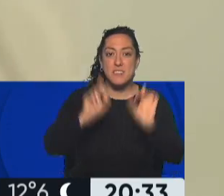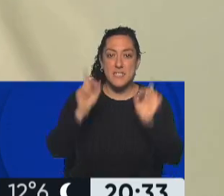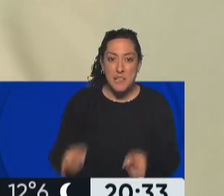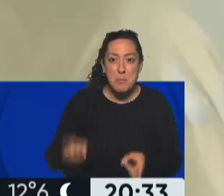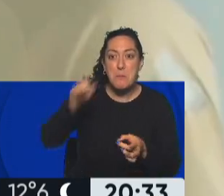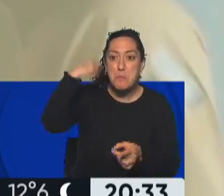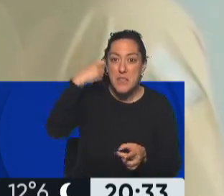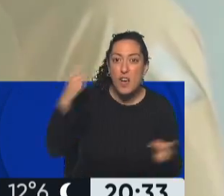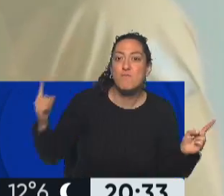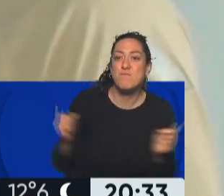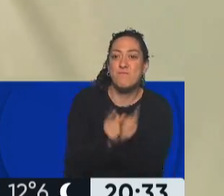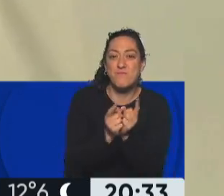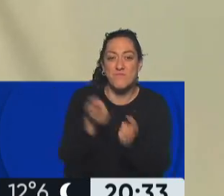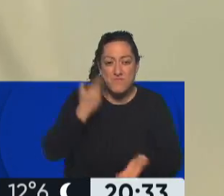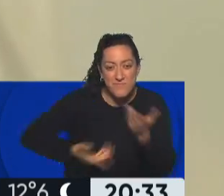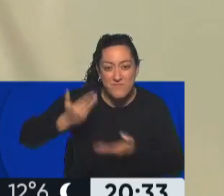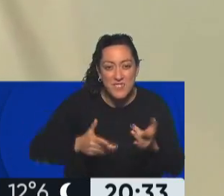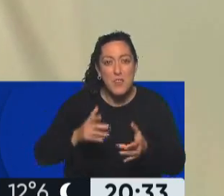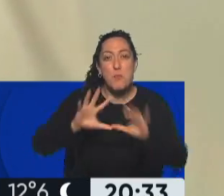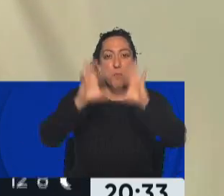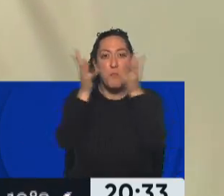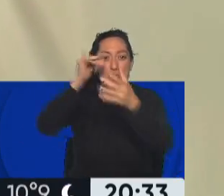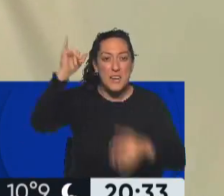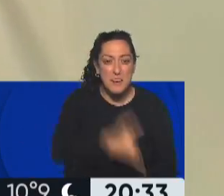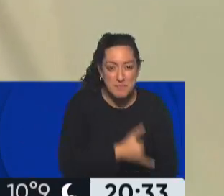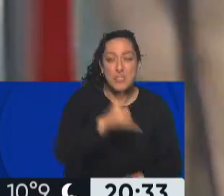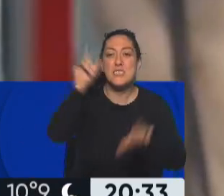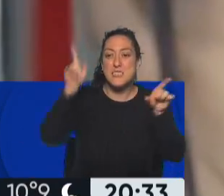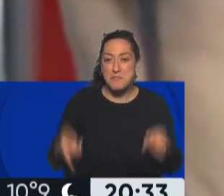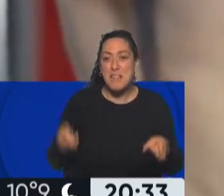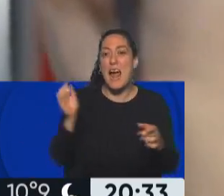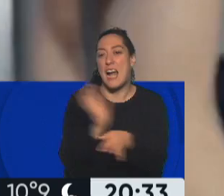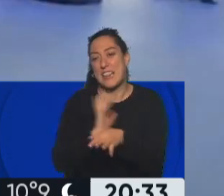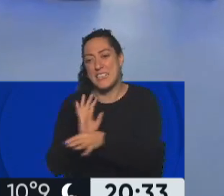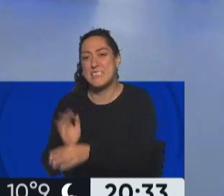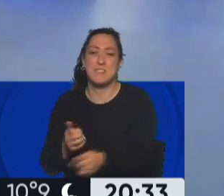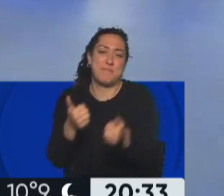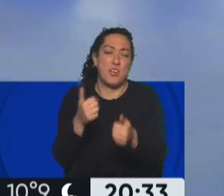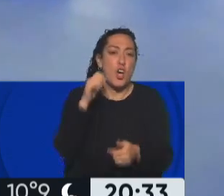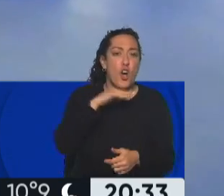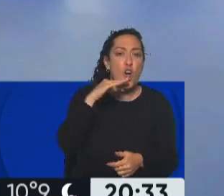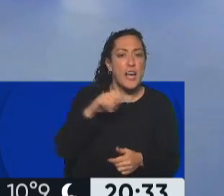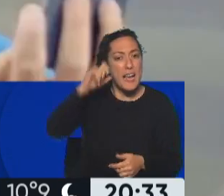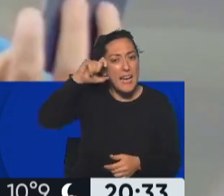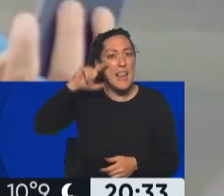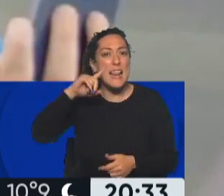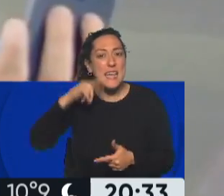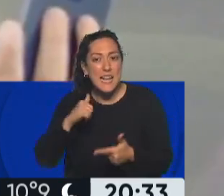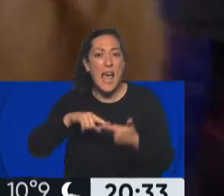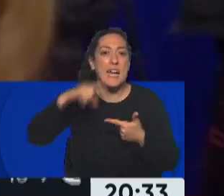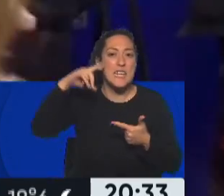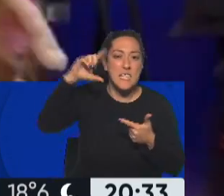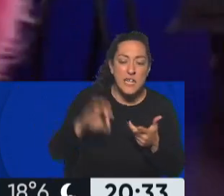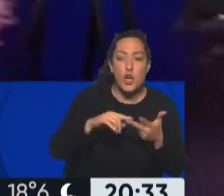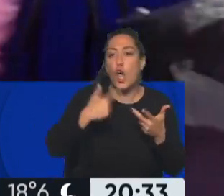es un sketch en donde no solamente están los campeones del mundo, sino que hay grandes artistas ahí. Está Jorgelina Aruzzi, bueno, está Nico Vázquez, va a estar